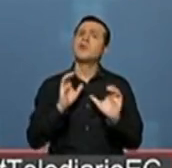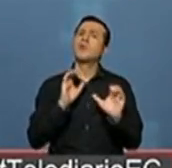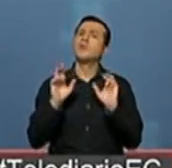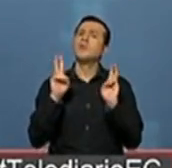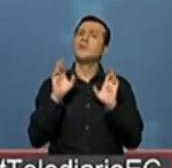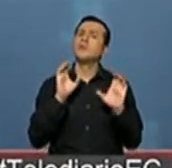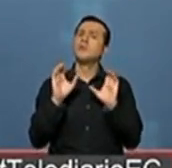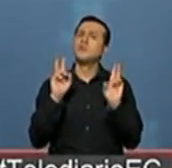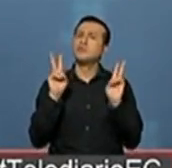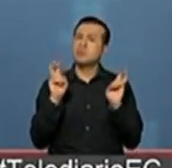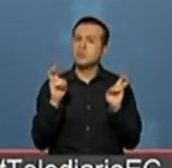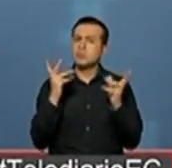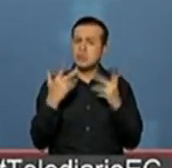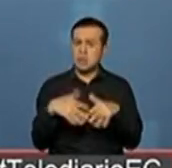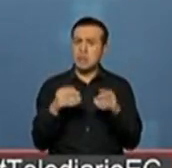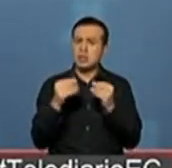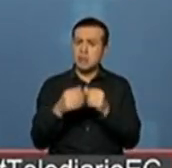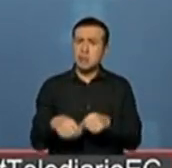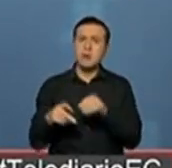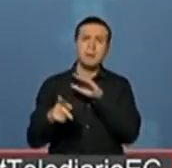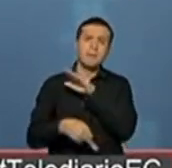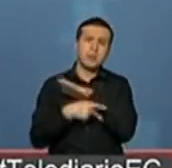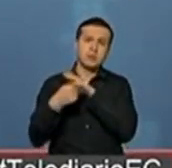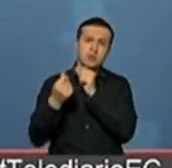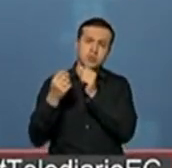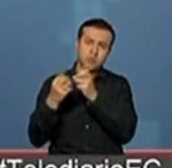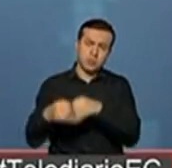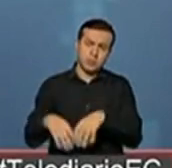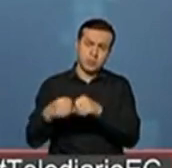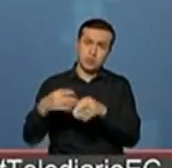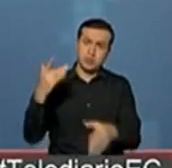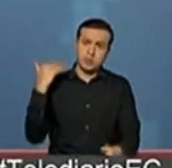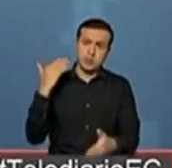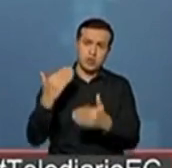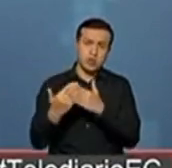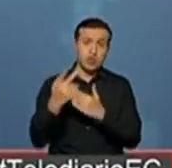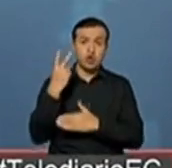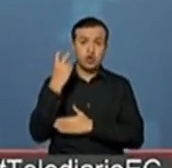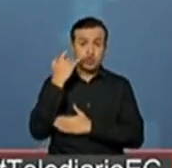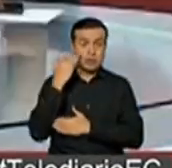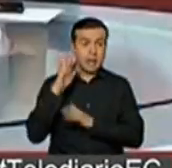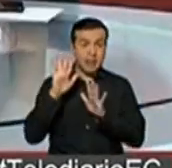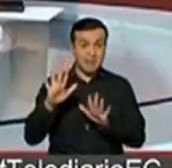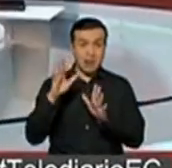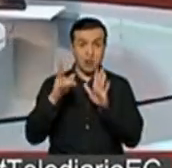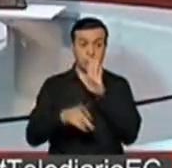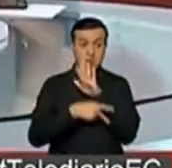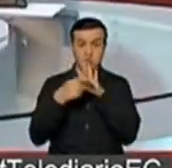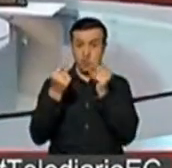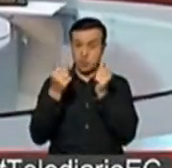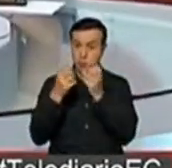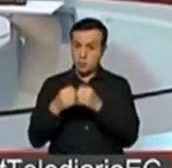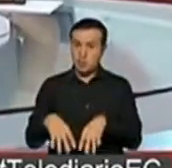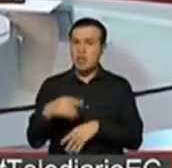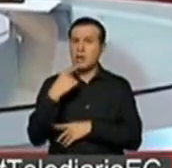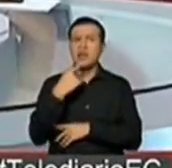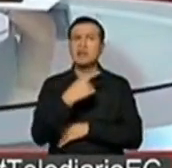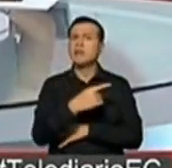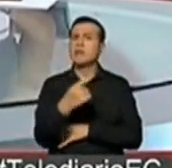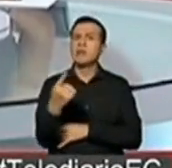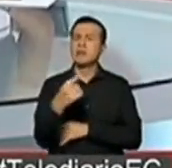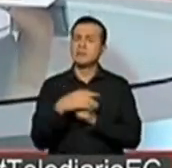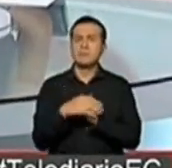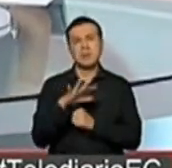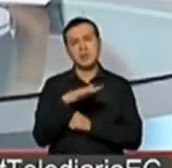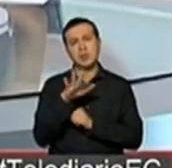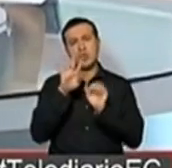de las pérdidas que ha tenido el sector petrolero en los últimos días, en estos 12 días de paralizaciones. Se habló de que